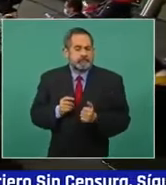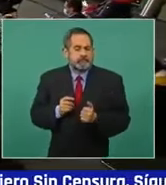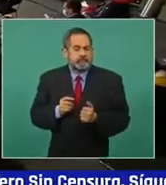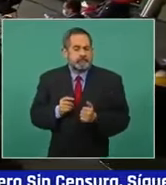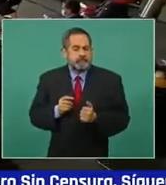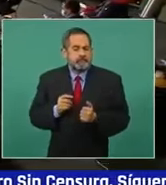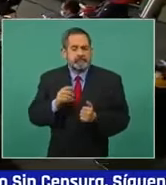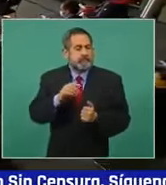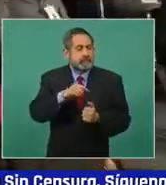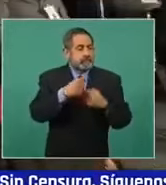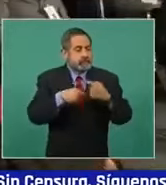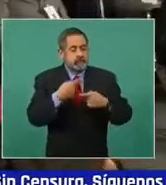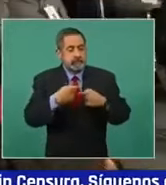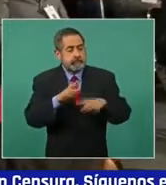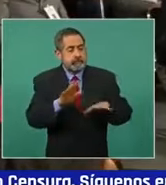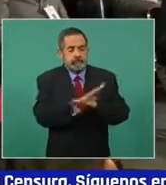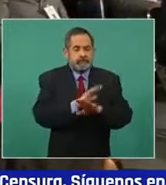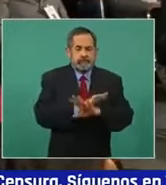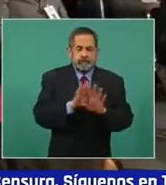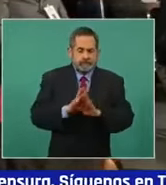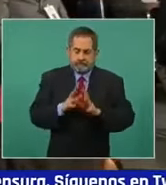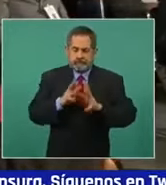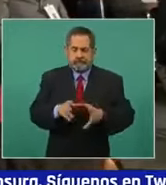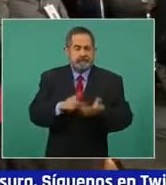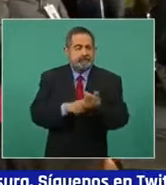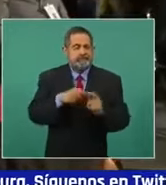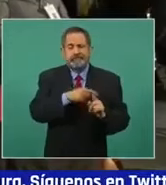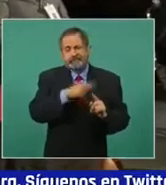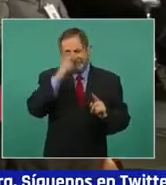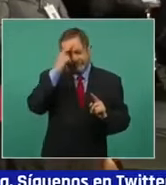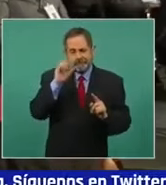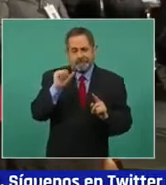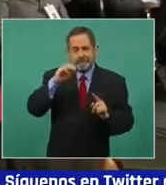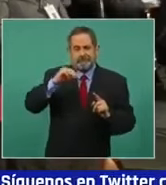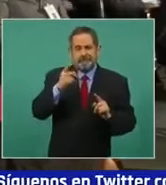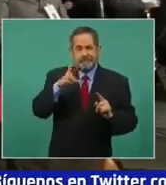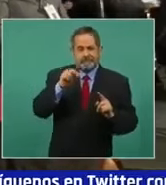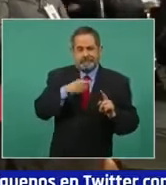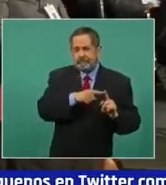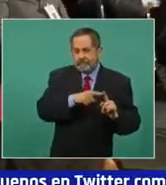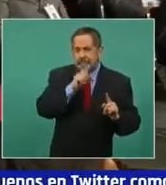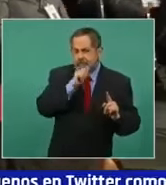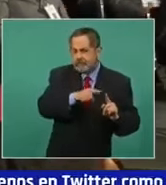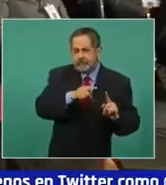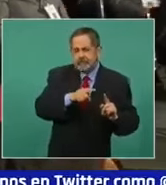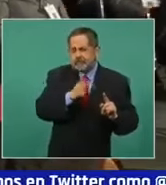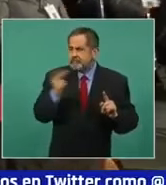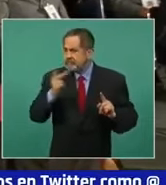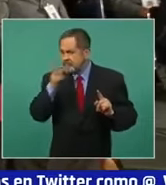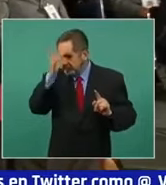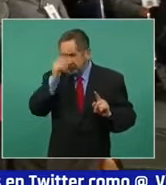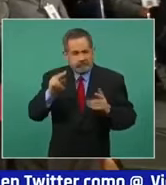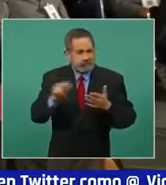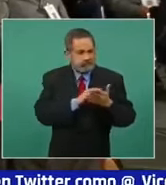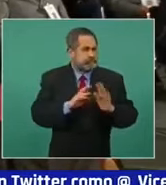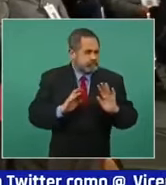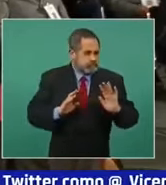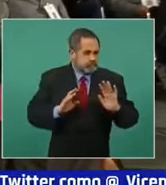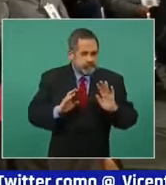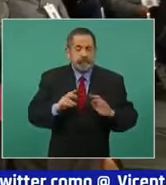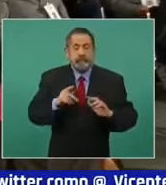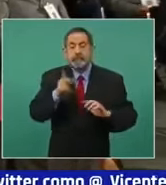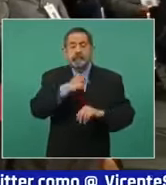haya algún otro cambio, es decir, el tema de los amparos, que es precisamente por la que también se ha dado este tipo de acuerdo, pero dice se